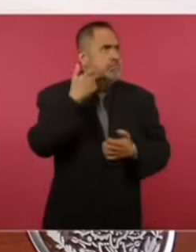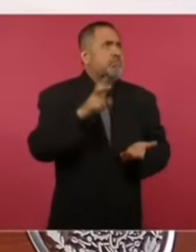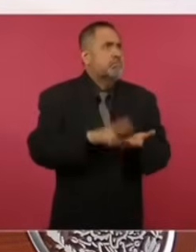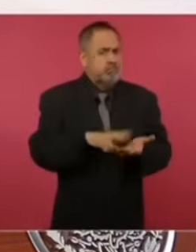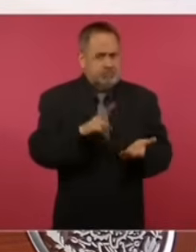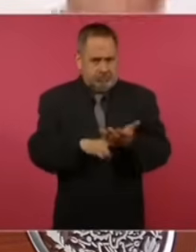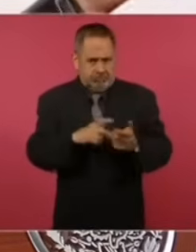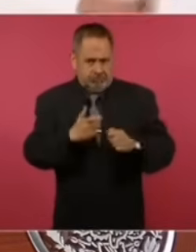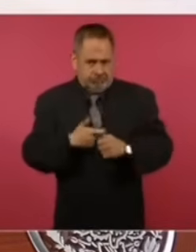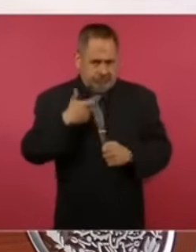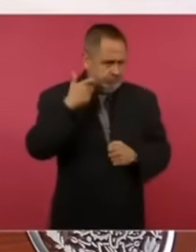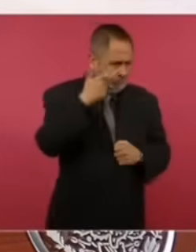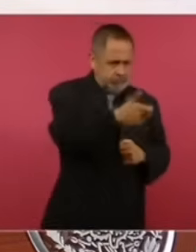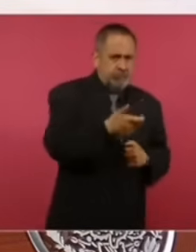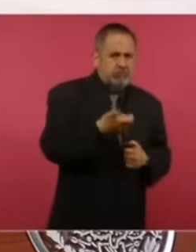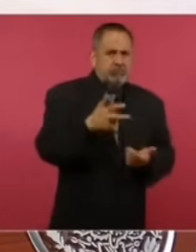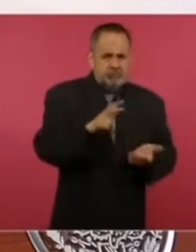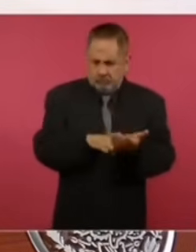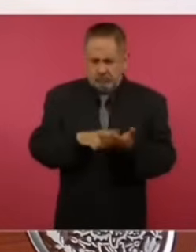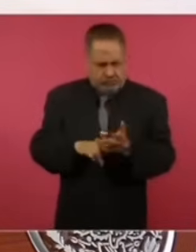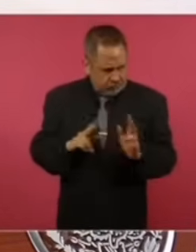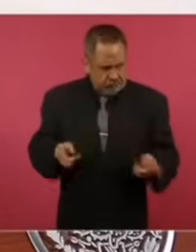avalúo valor